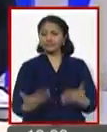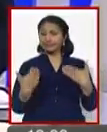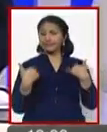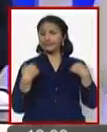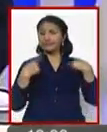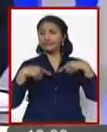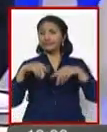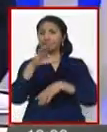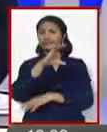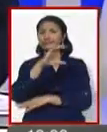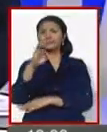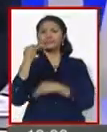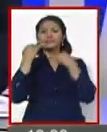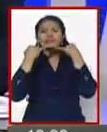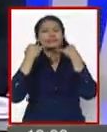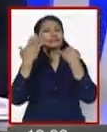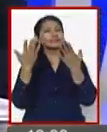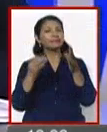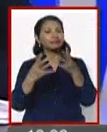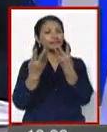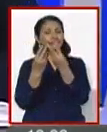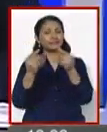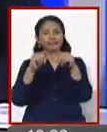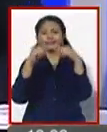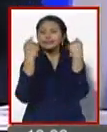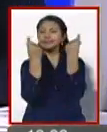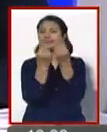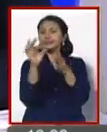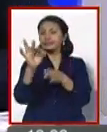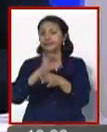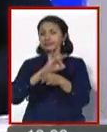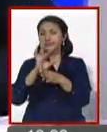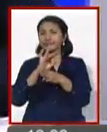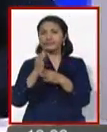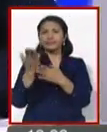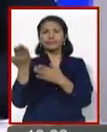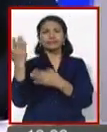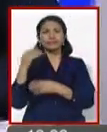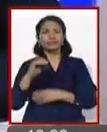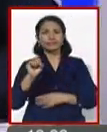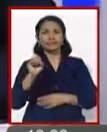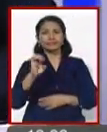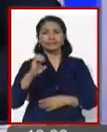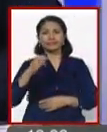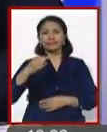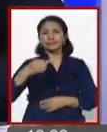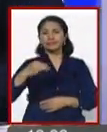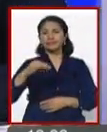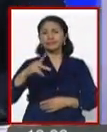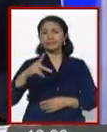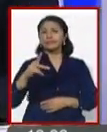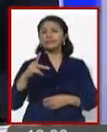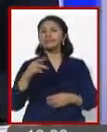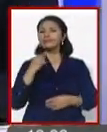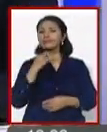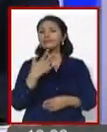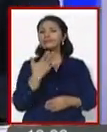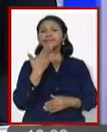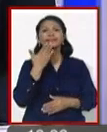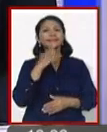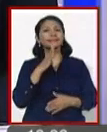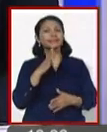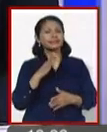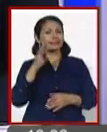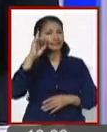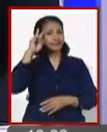Tenemos que irnos hasta Cochabamba con la información porque desarticularon una banda de funcionarios y exfuncionarios del CEGIP que introducían cardex de manera ilegal